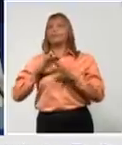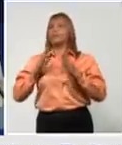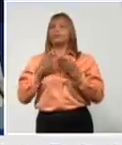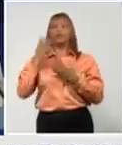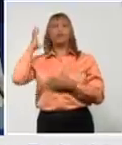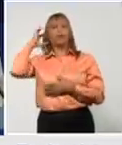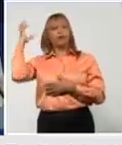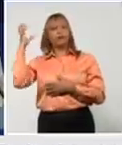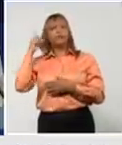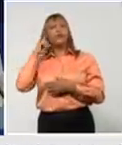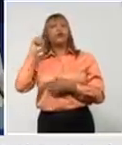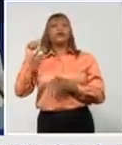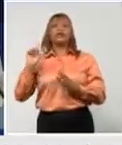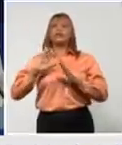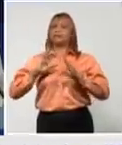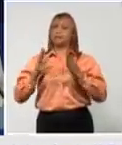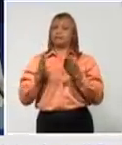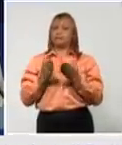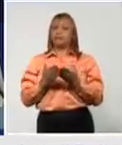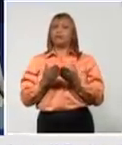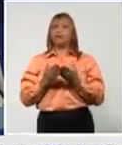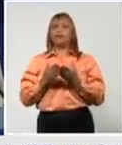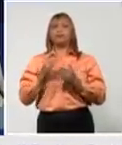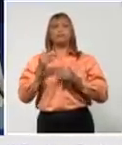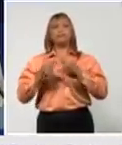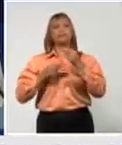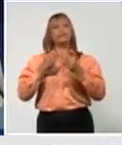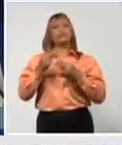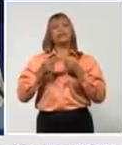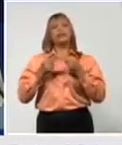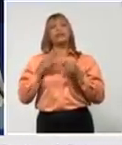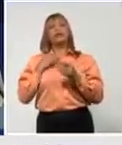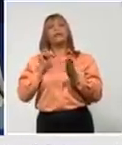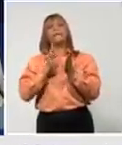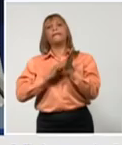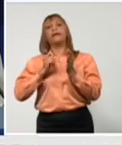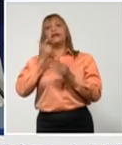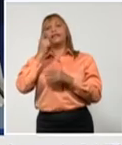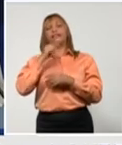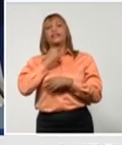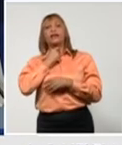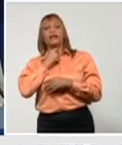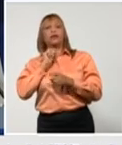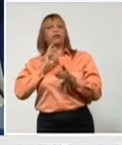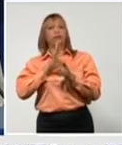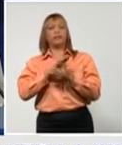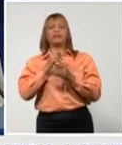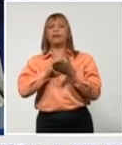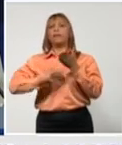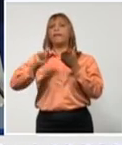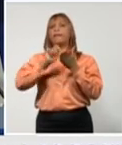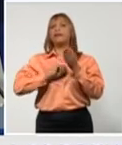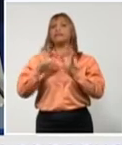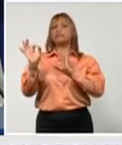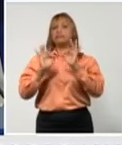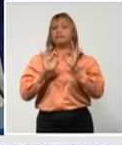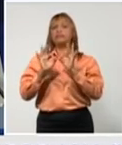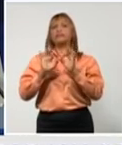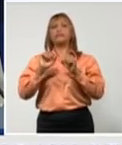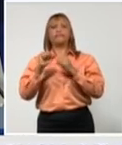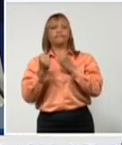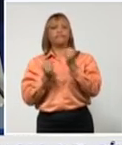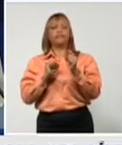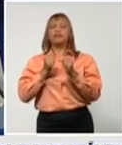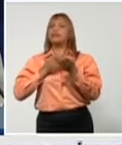todos, como hemos hecho desde el mes de enero que elaboramos nuestro plan de prevención y control, pues nos